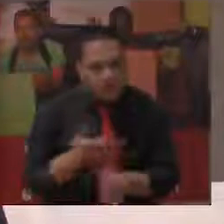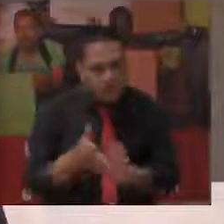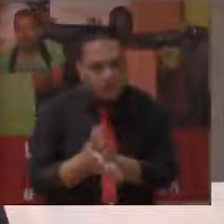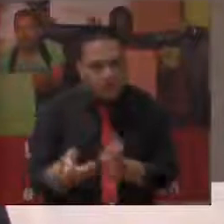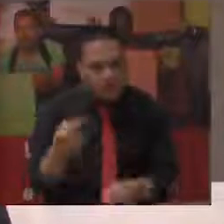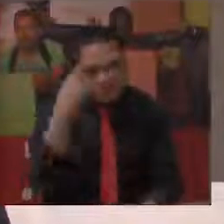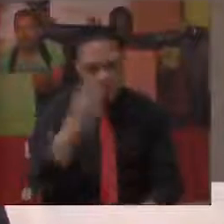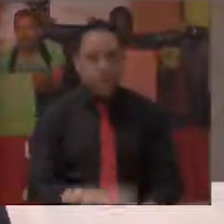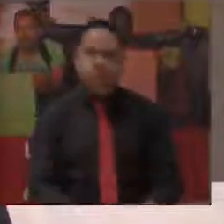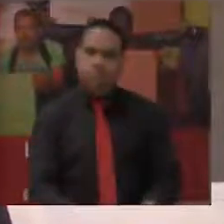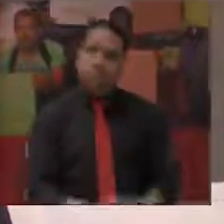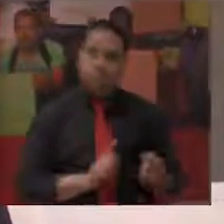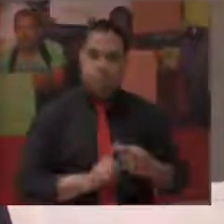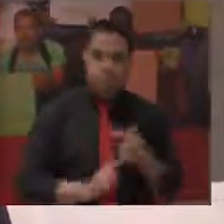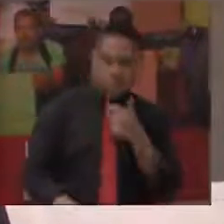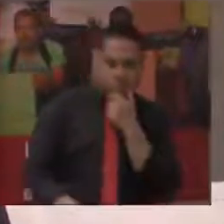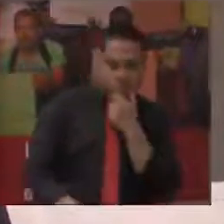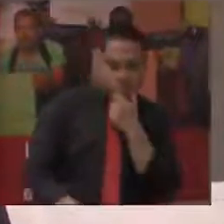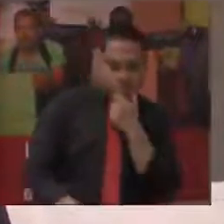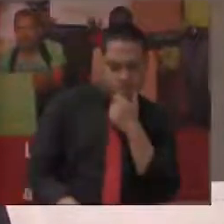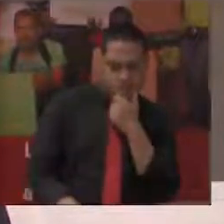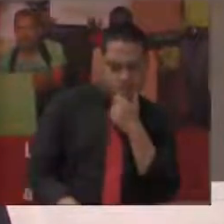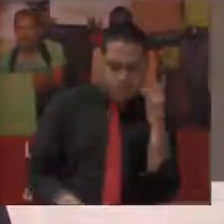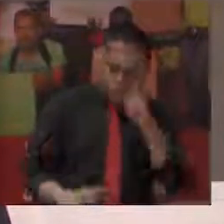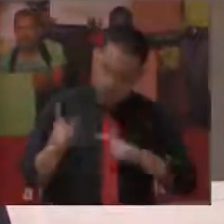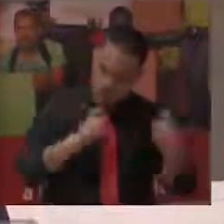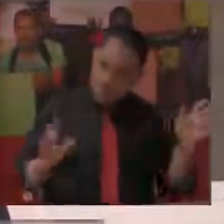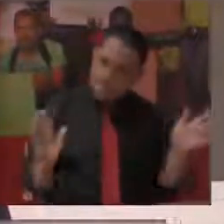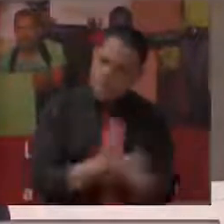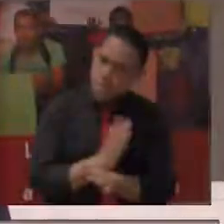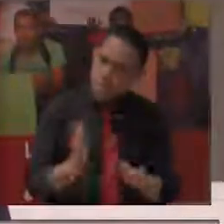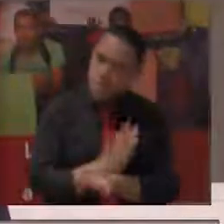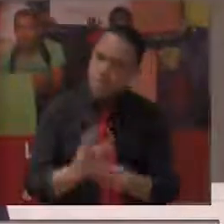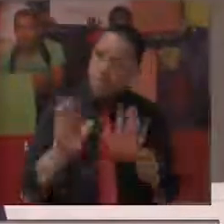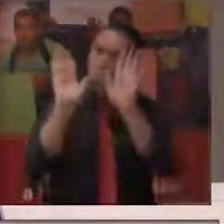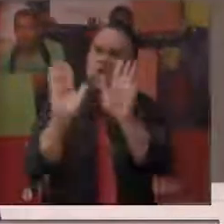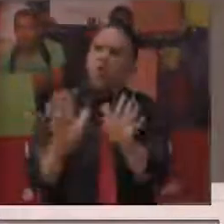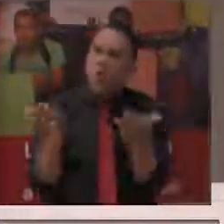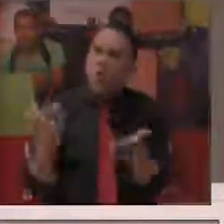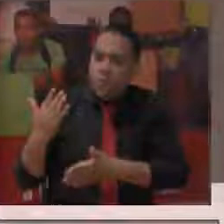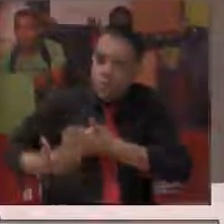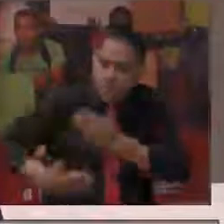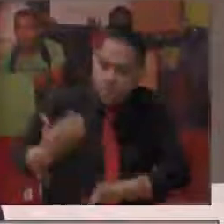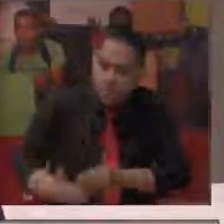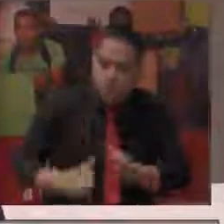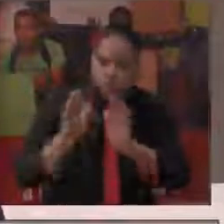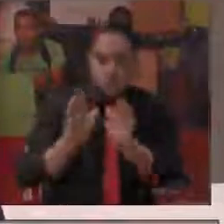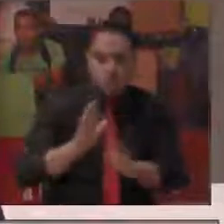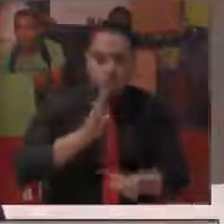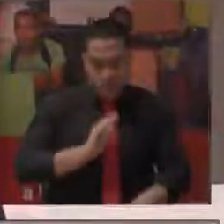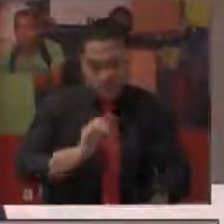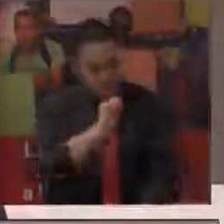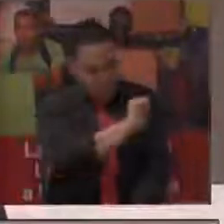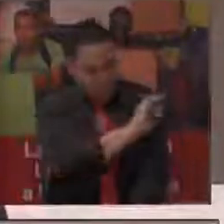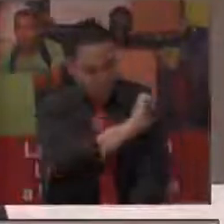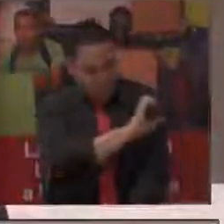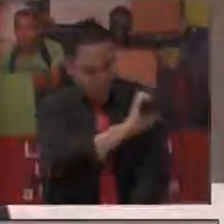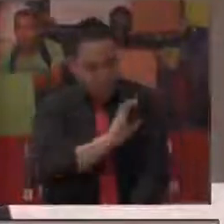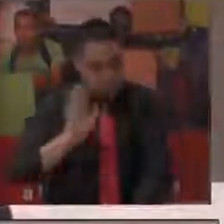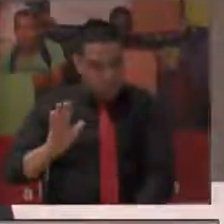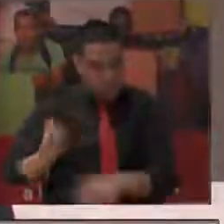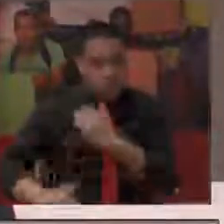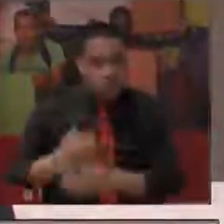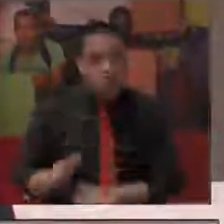entender que estas problemáticas no son una problemática del proceso con las autodefensas, sino que es